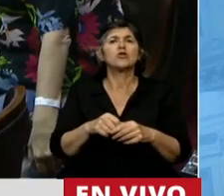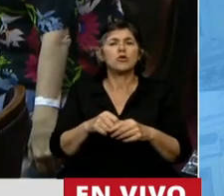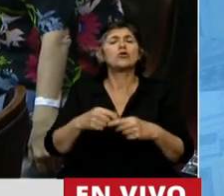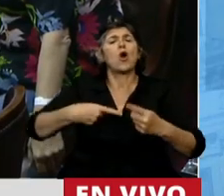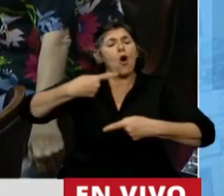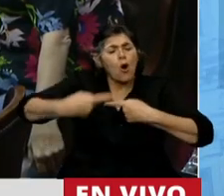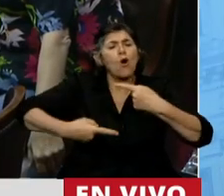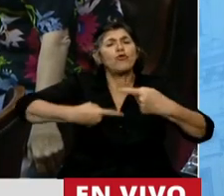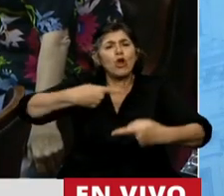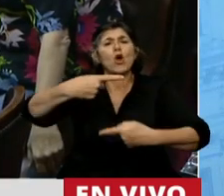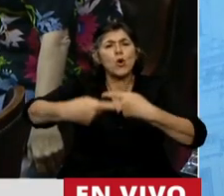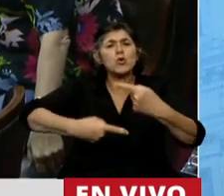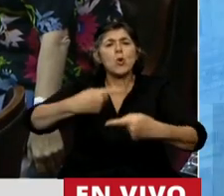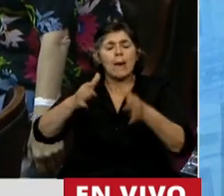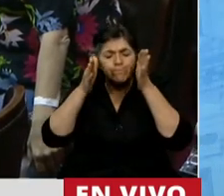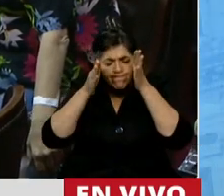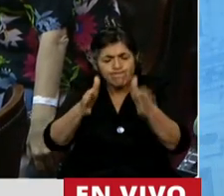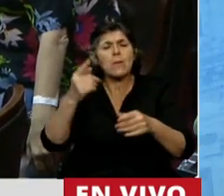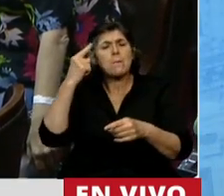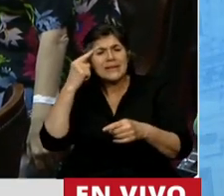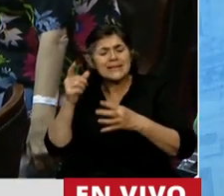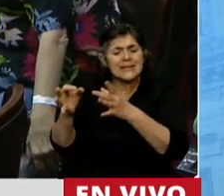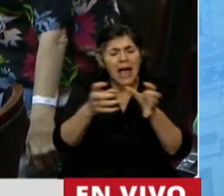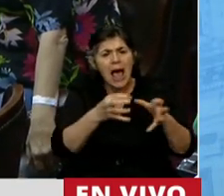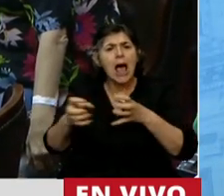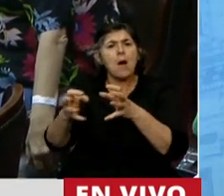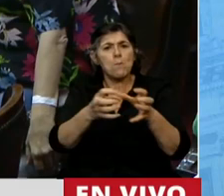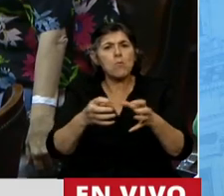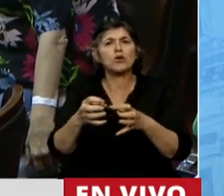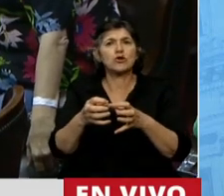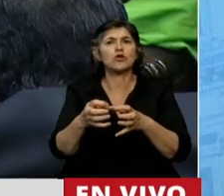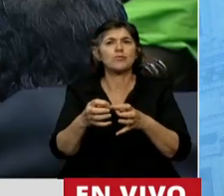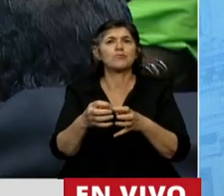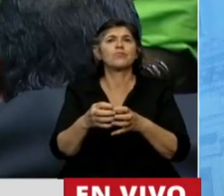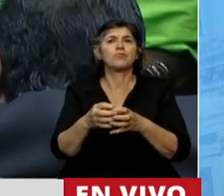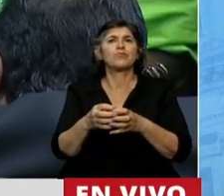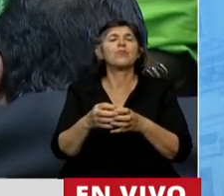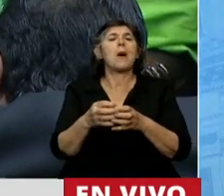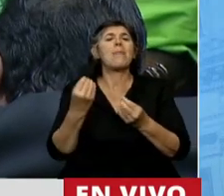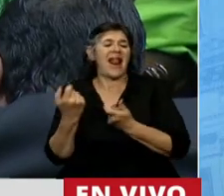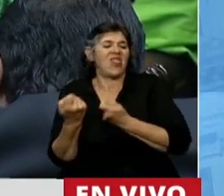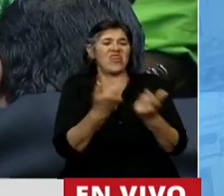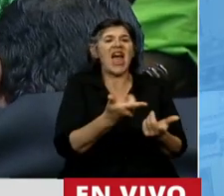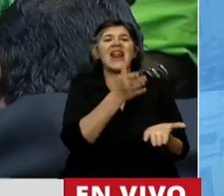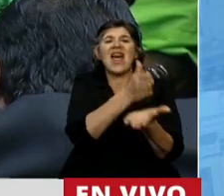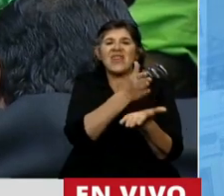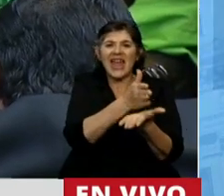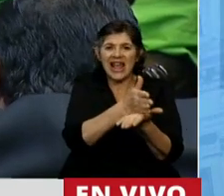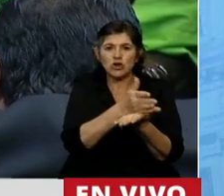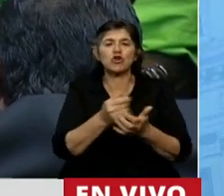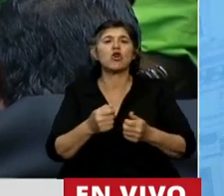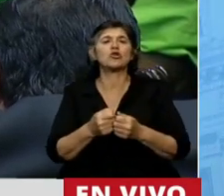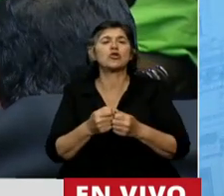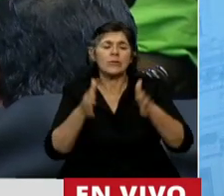continuando trabajando en todo lo que hace la caracterización de la restitución de derechos al enfoque de